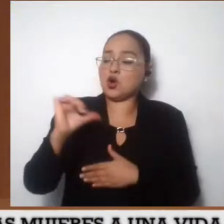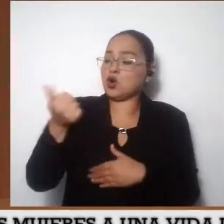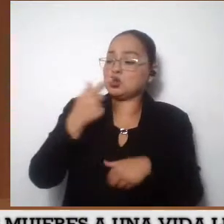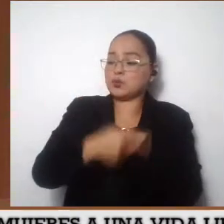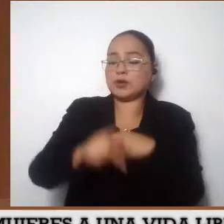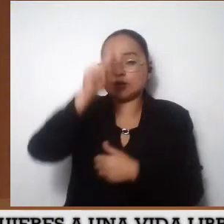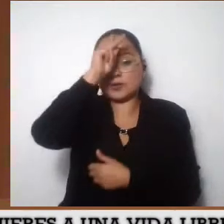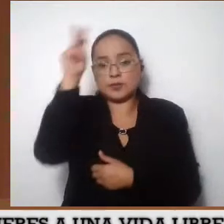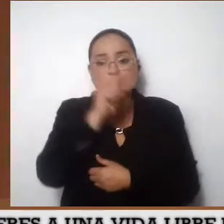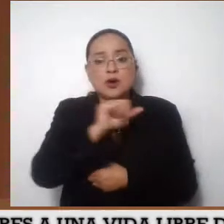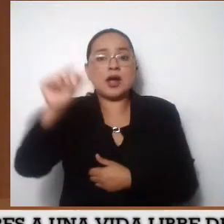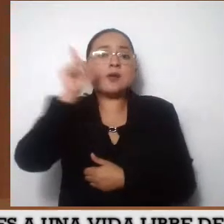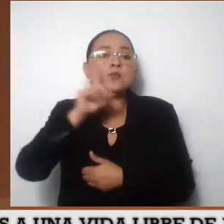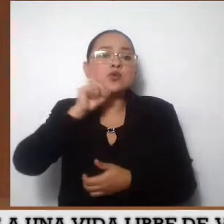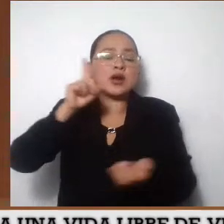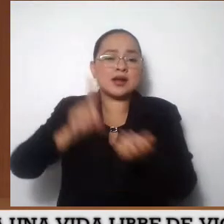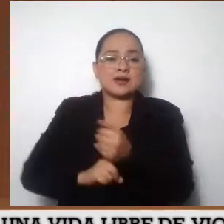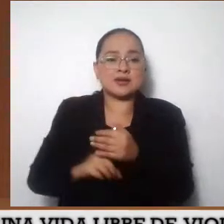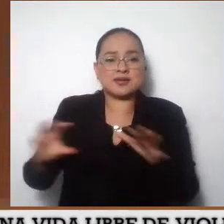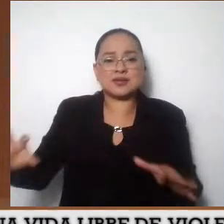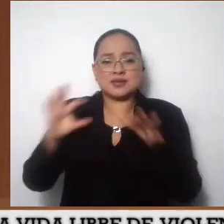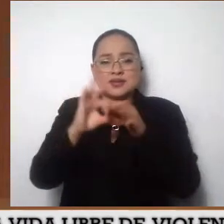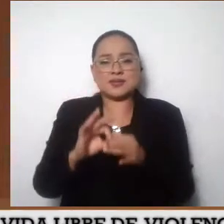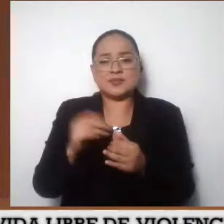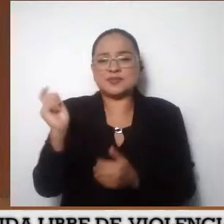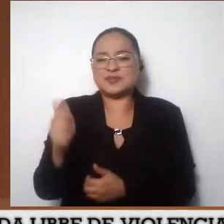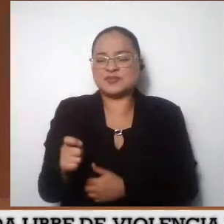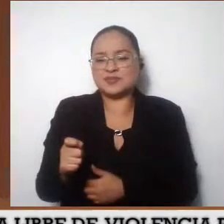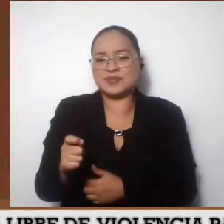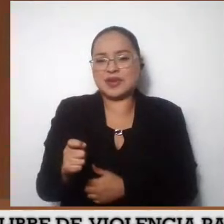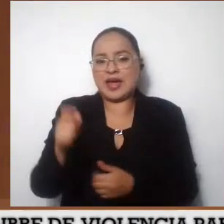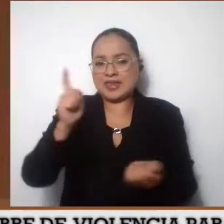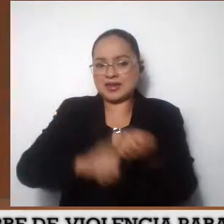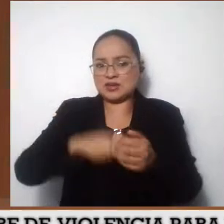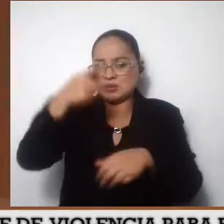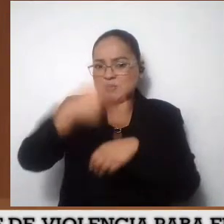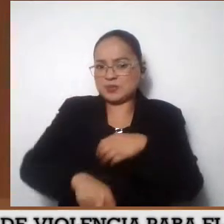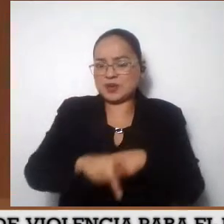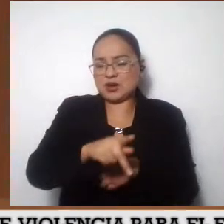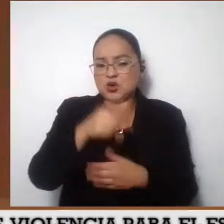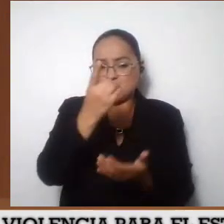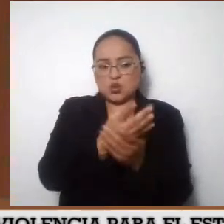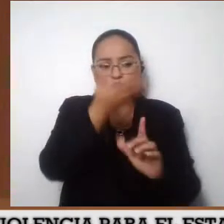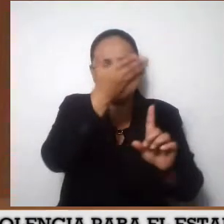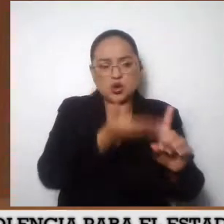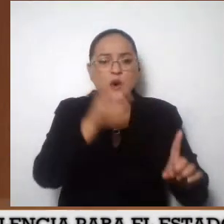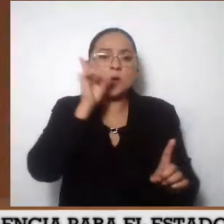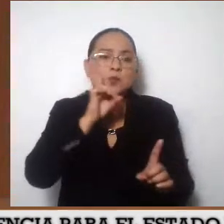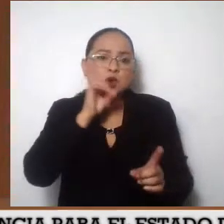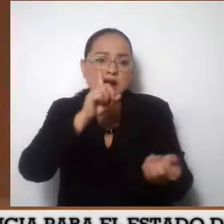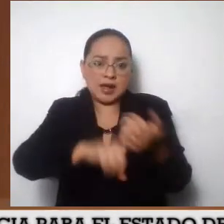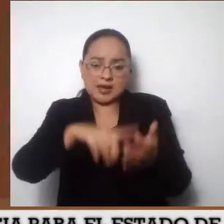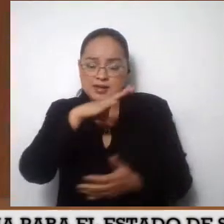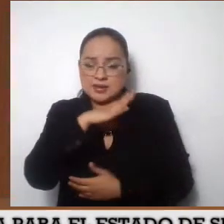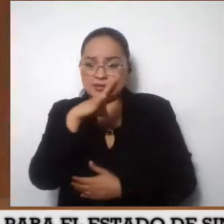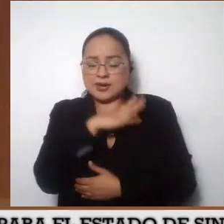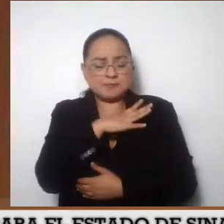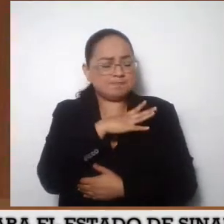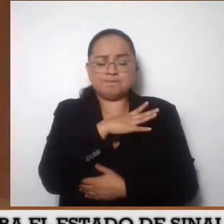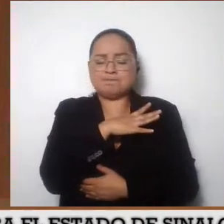las mujeres y hombres migrantes, ya que no es un riesgo al que solo el género femenino se enfrentan en su tránsito de